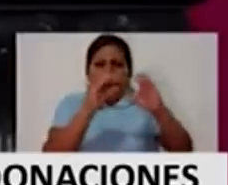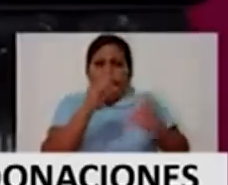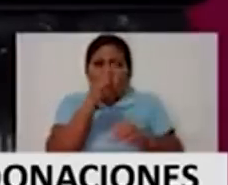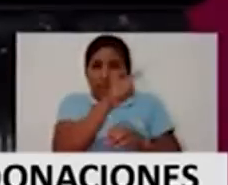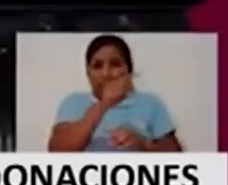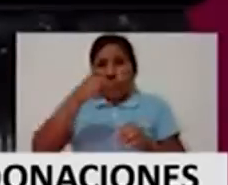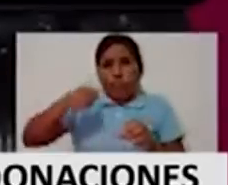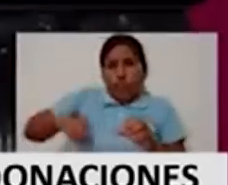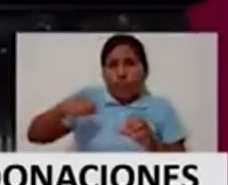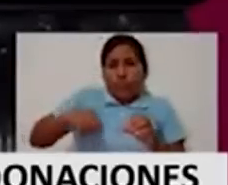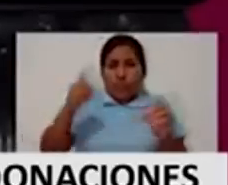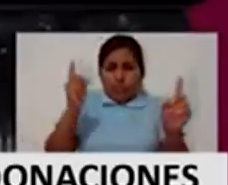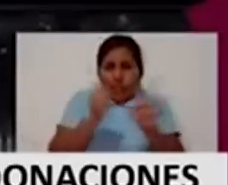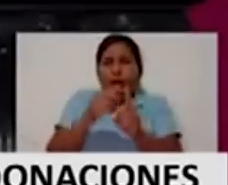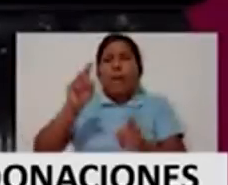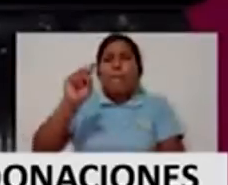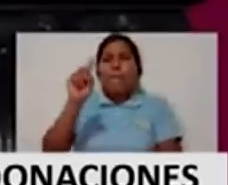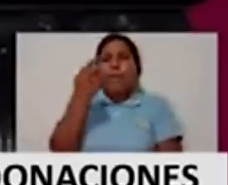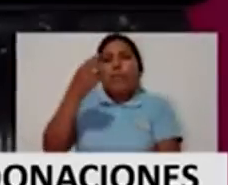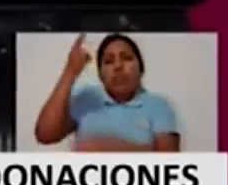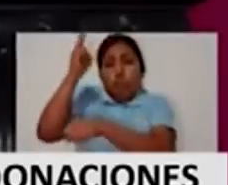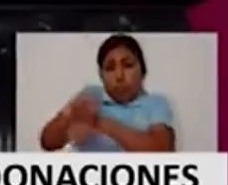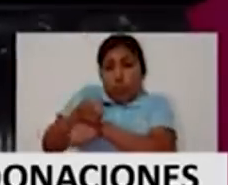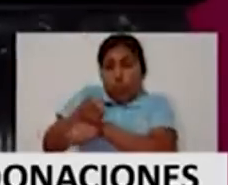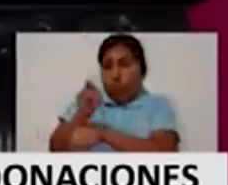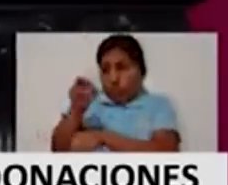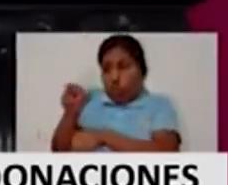Claro, denuncie. Entonces,